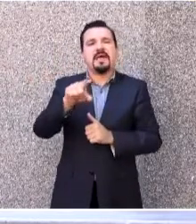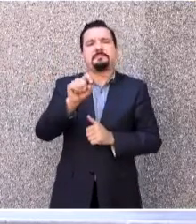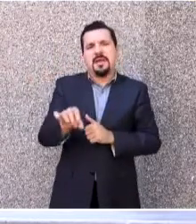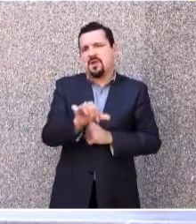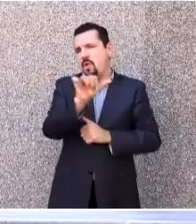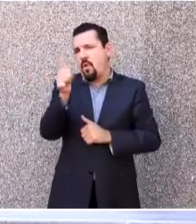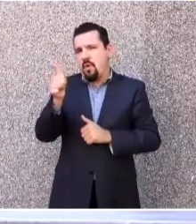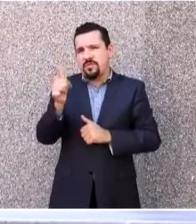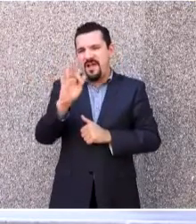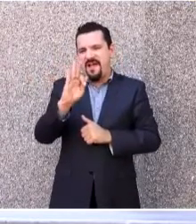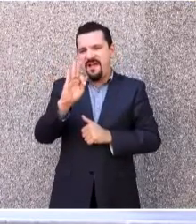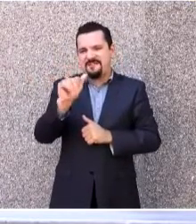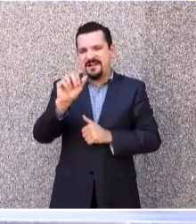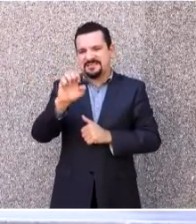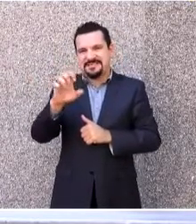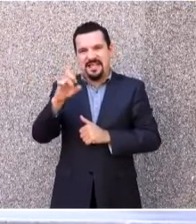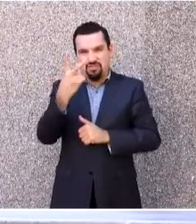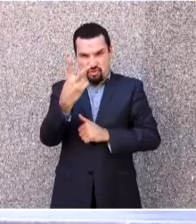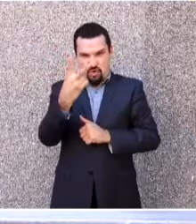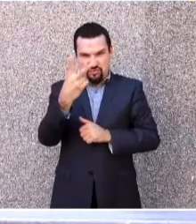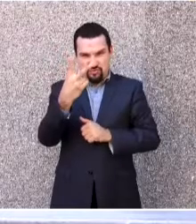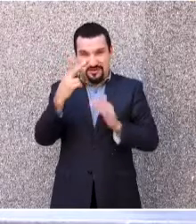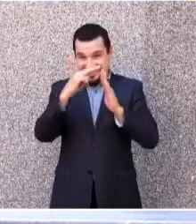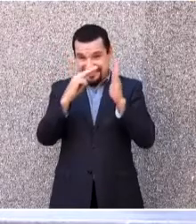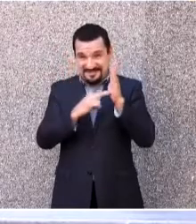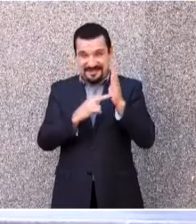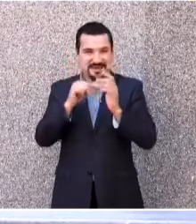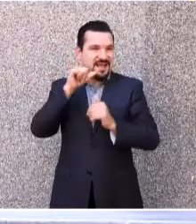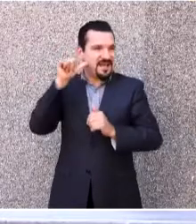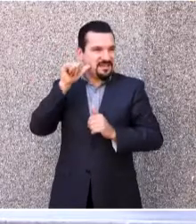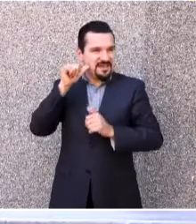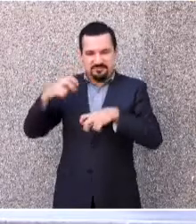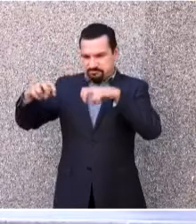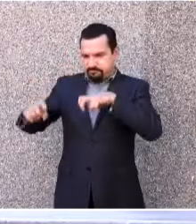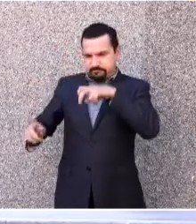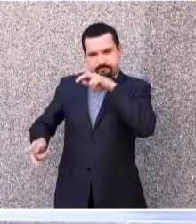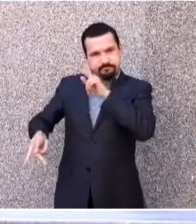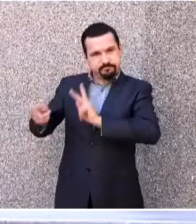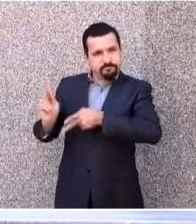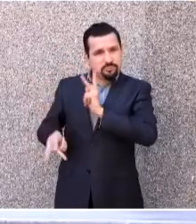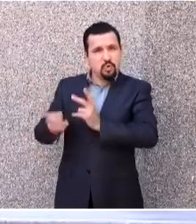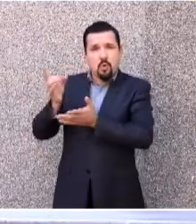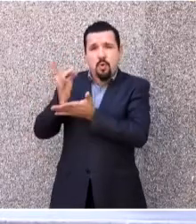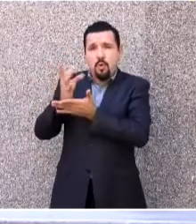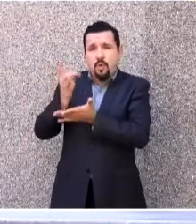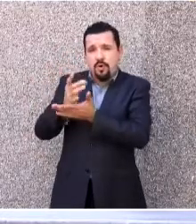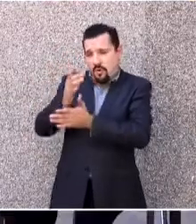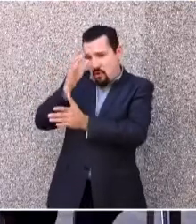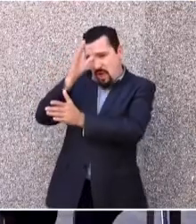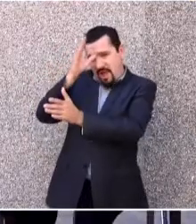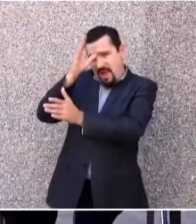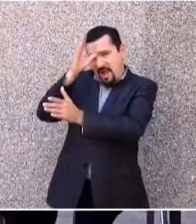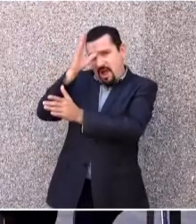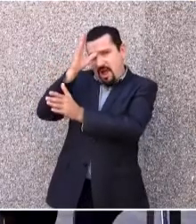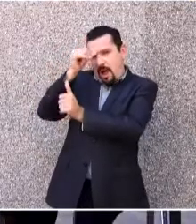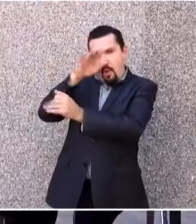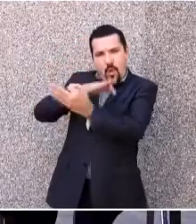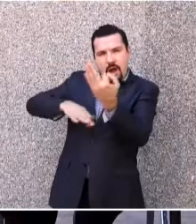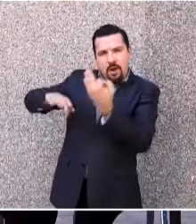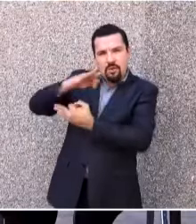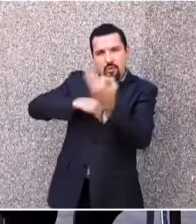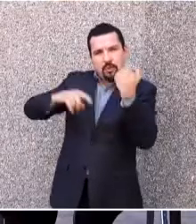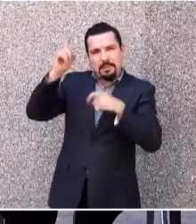extremas, ¿no? Pero que ayer les comentaba, son las únicas medidas que solventan el